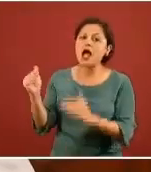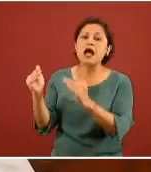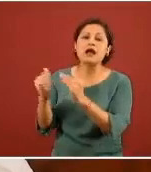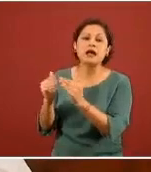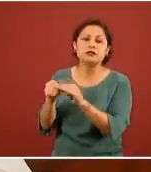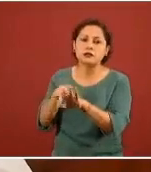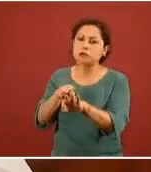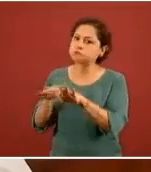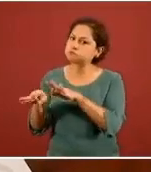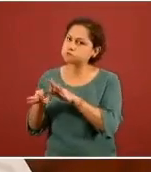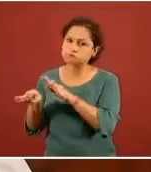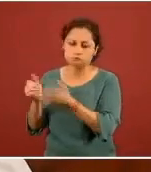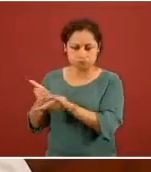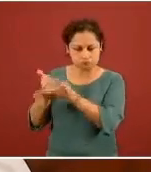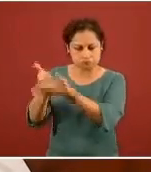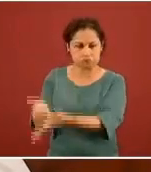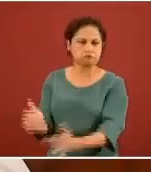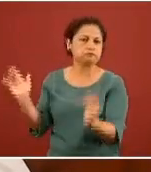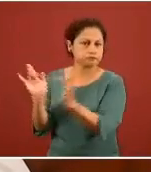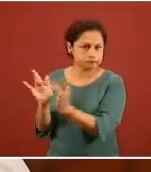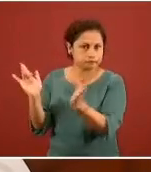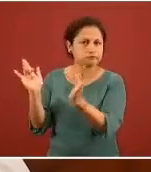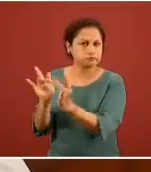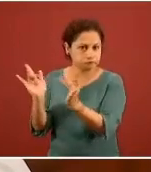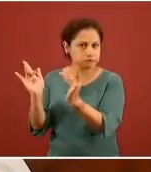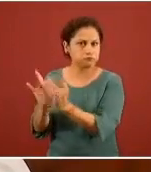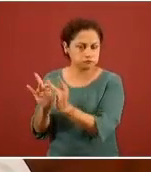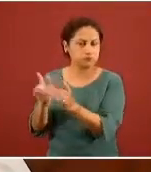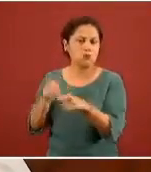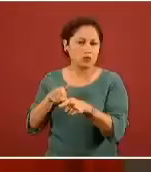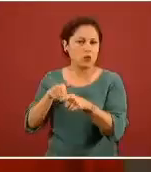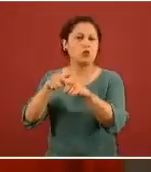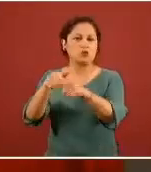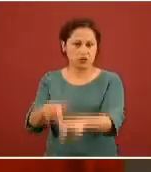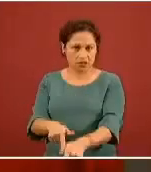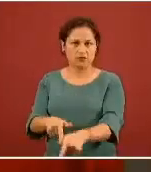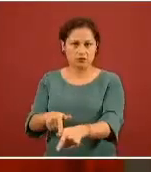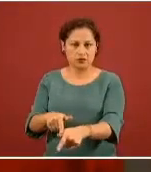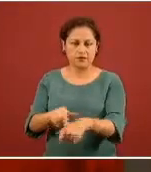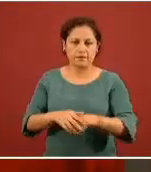en casa y siguen contribuyendo con nosotros a la atención de los